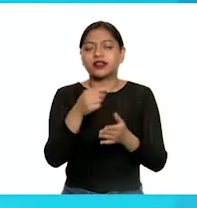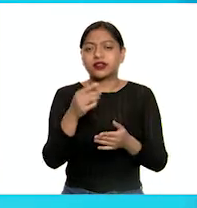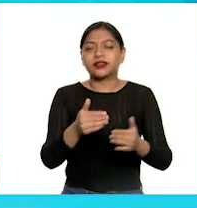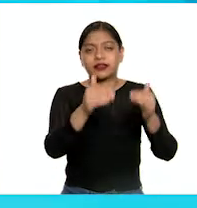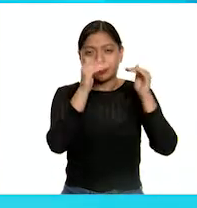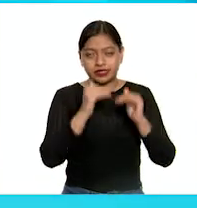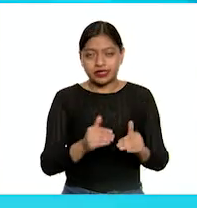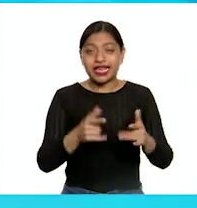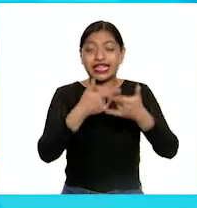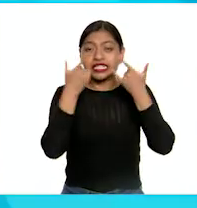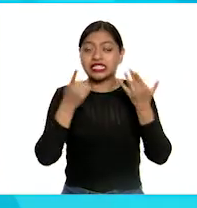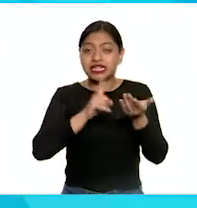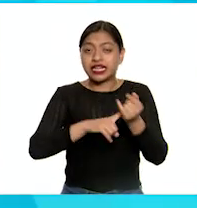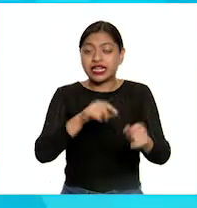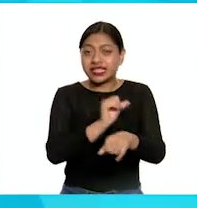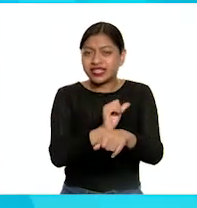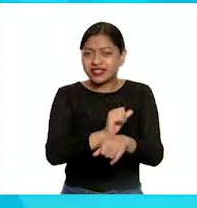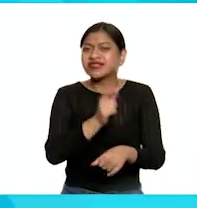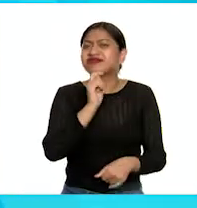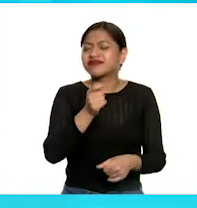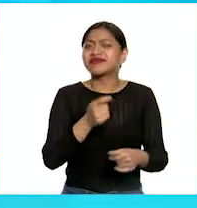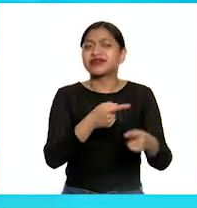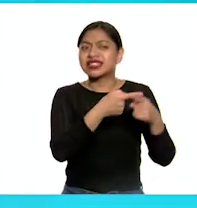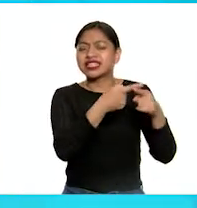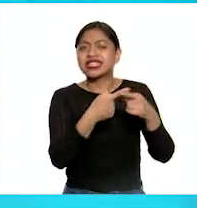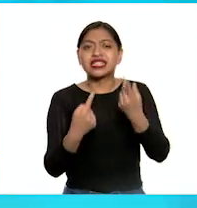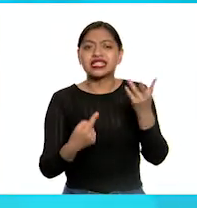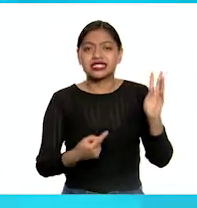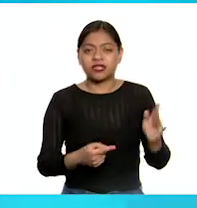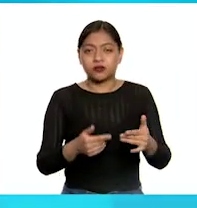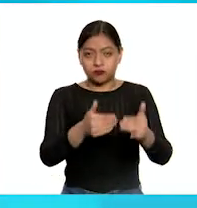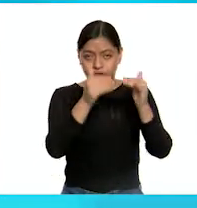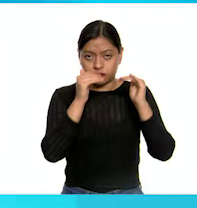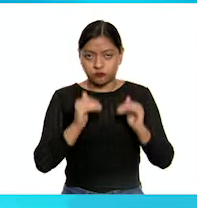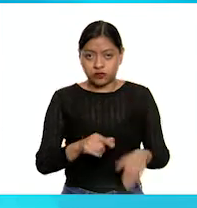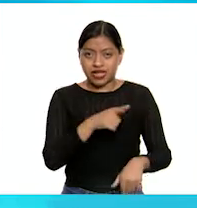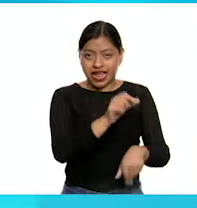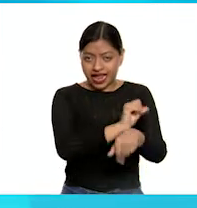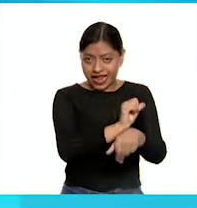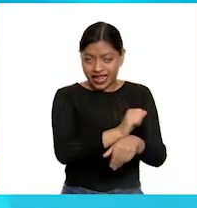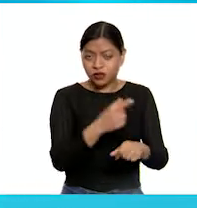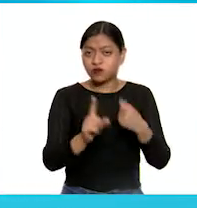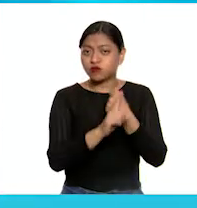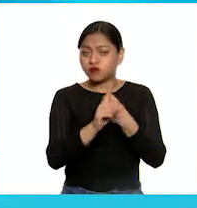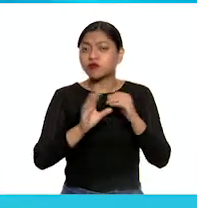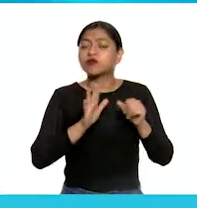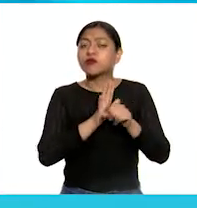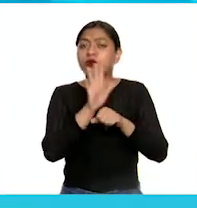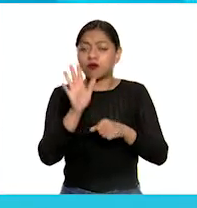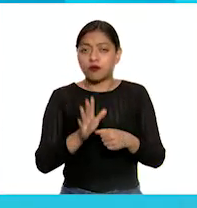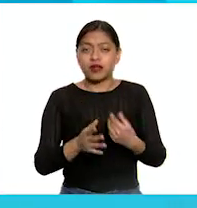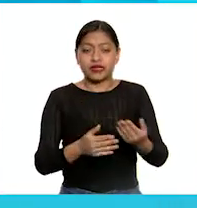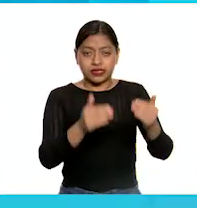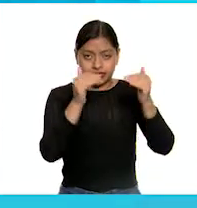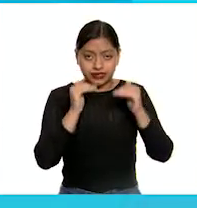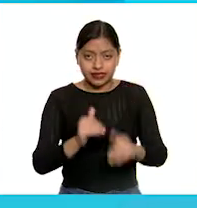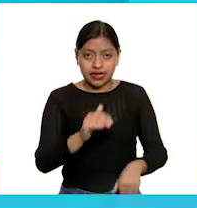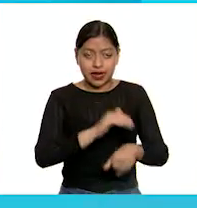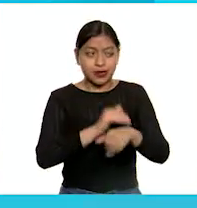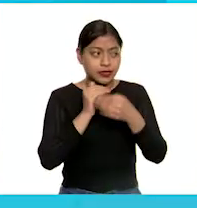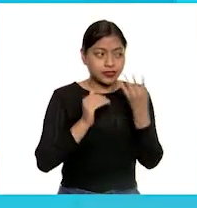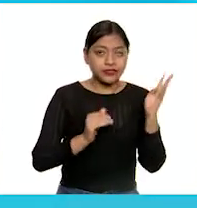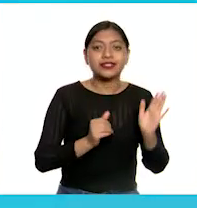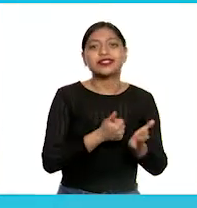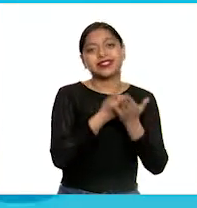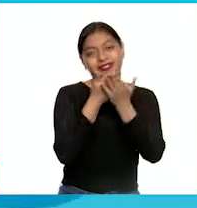Personajes, sí, problemas del personaje principal, objetos o amigos que lo ayudan. Ah, mira, aquí están